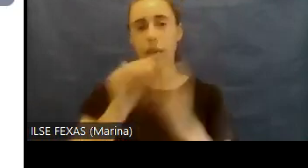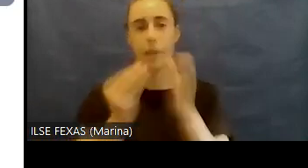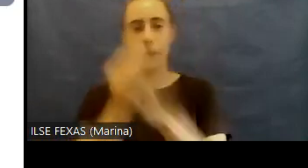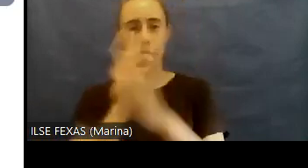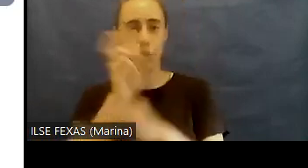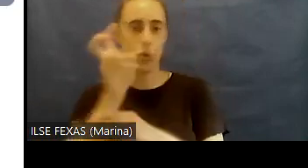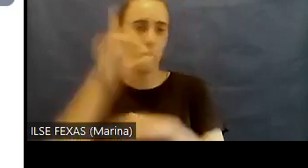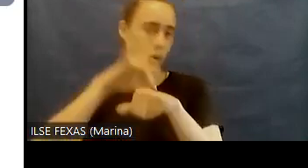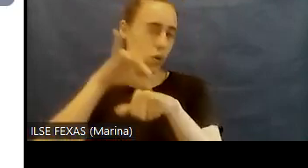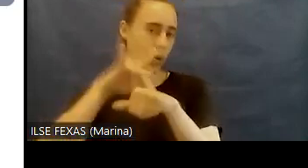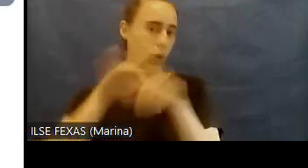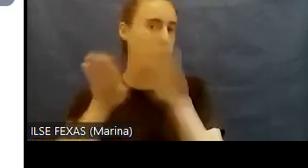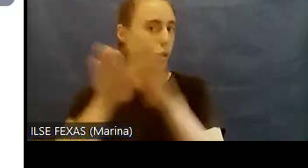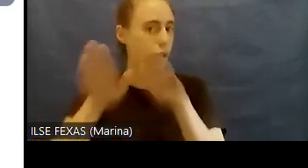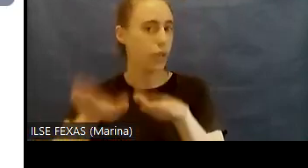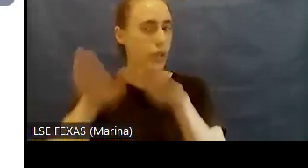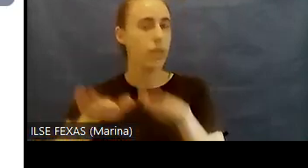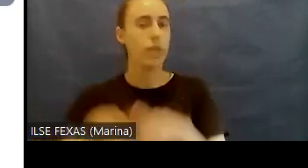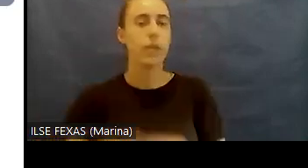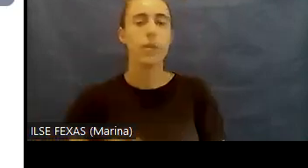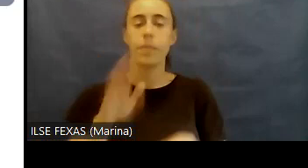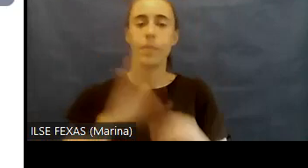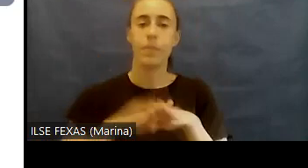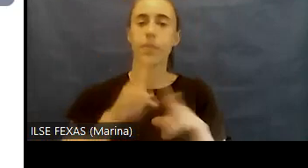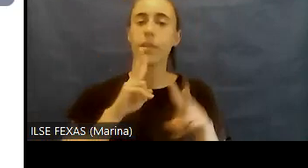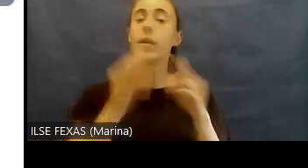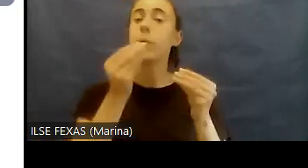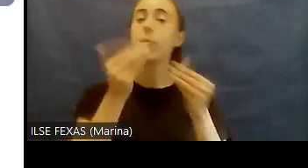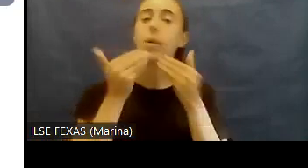doctor Paco Marín para responderos. Muchas